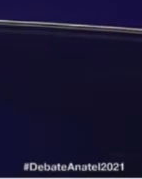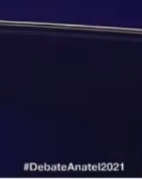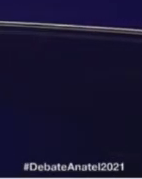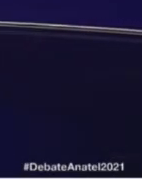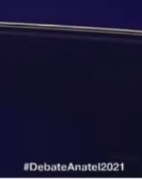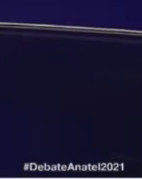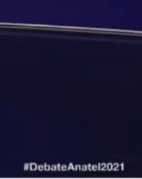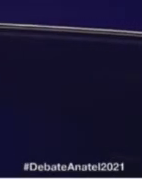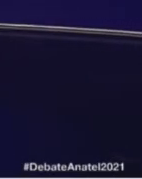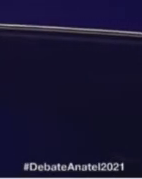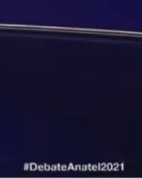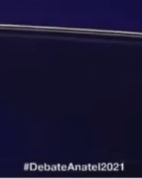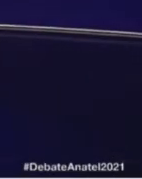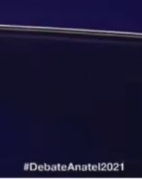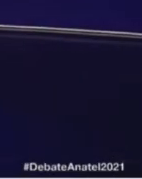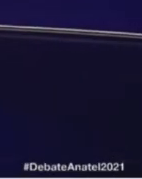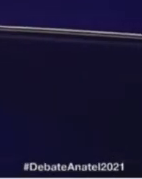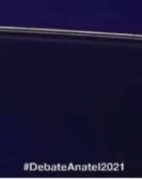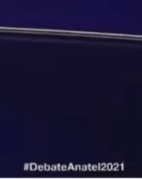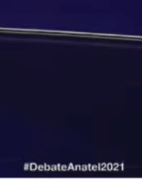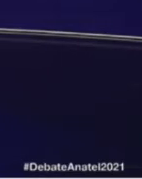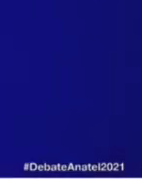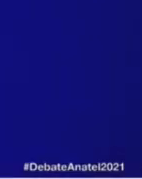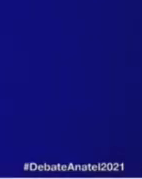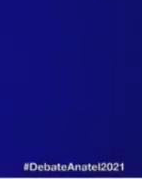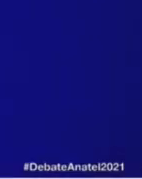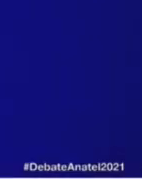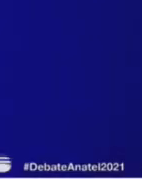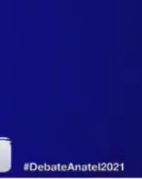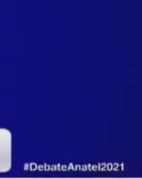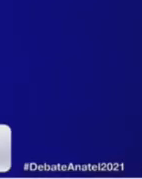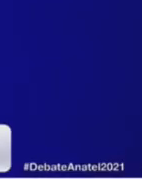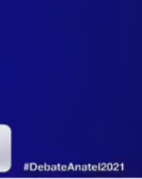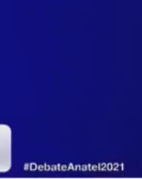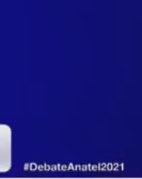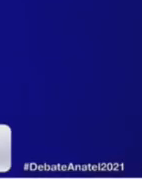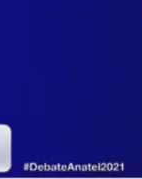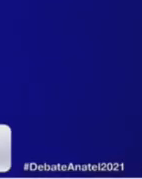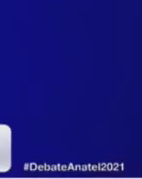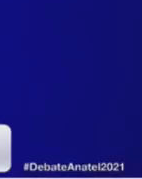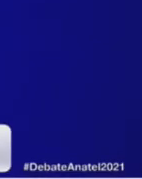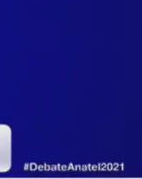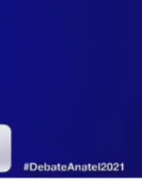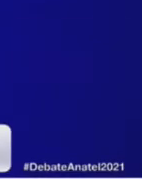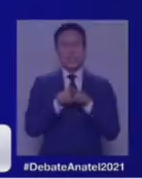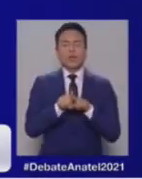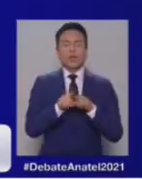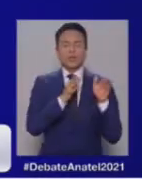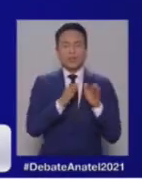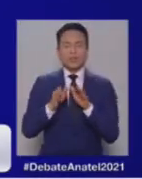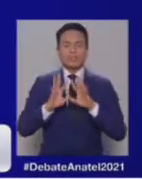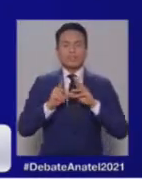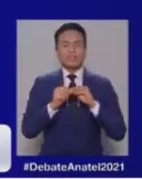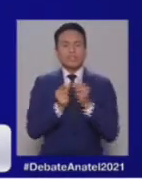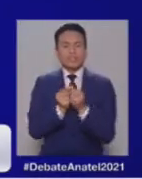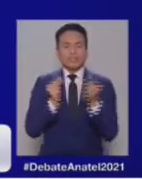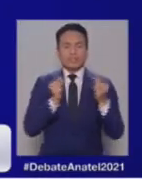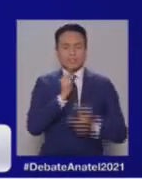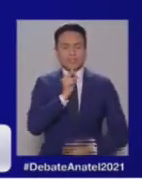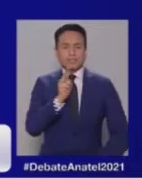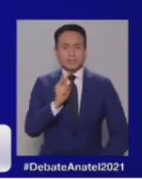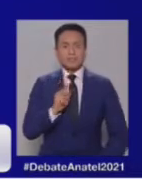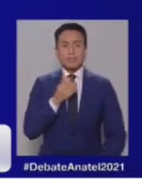allá de la presidencial, tendrá una entretenida posibilidad de saber cómo se resuelve el tema parlamentario. Son